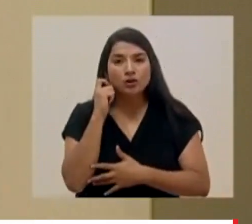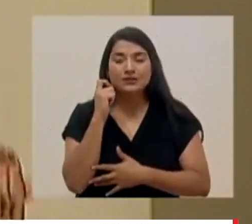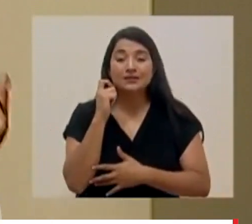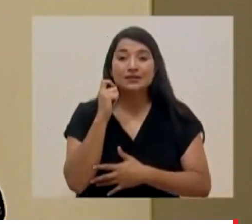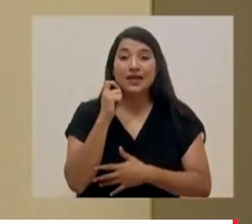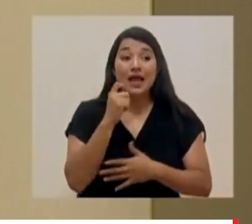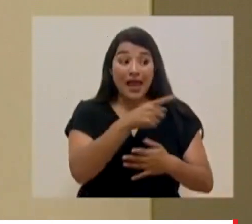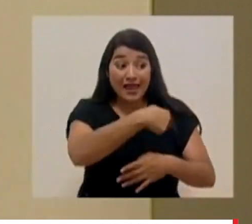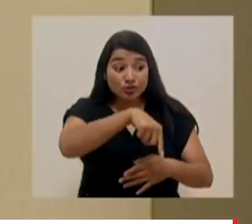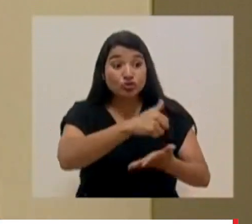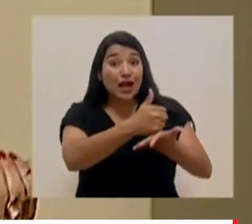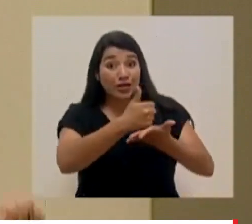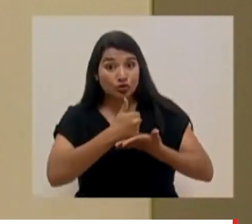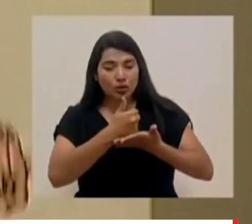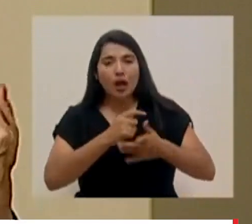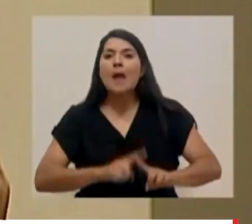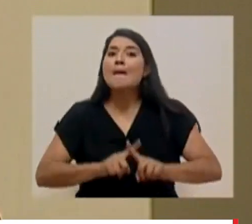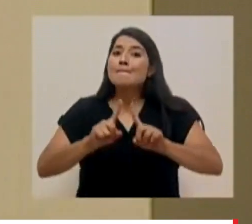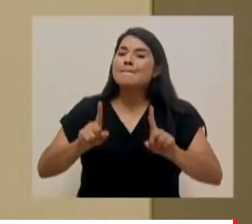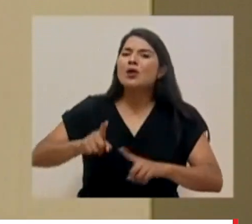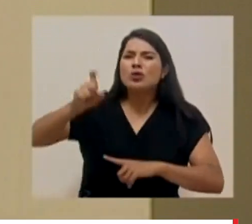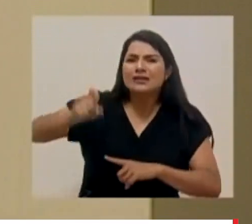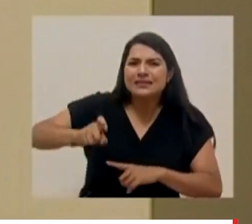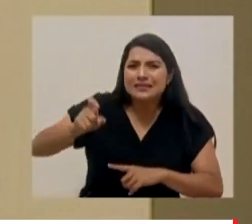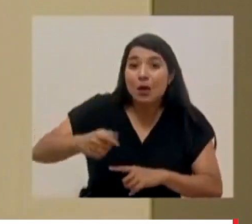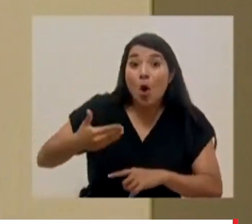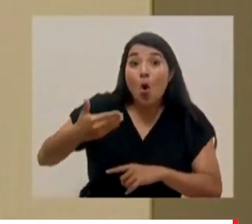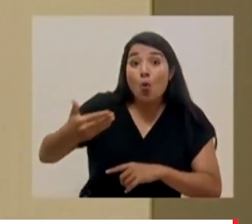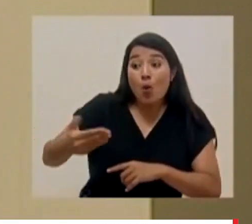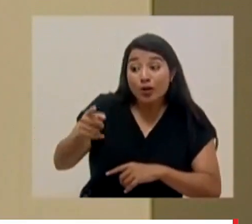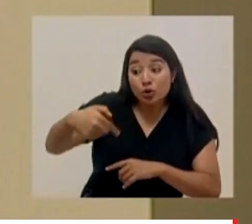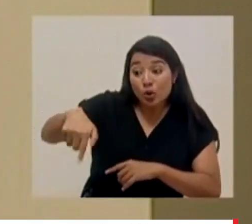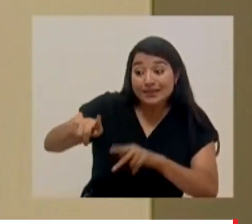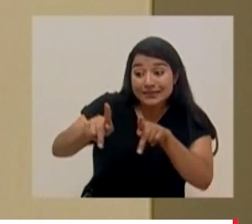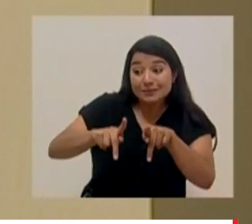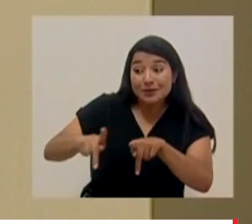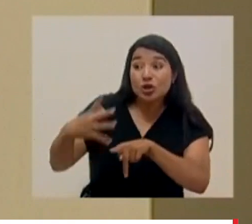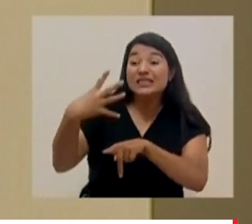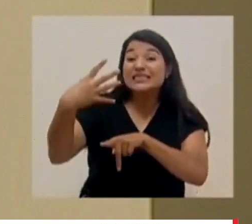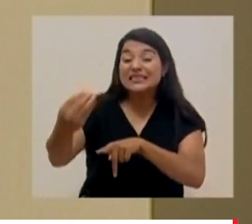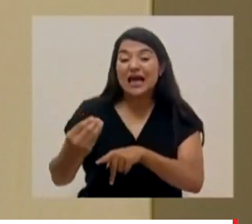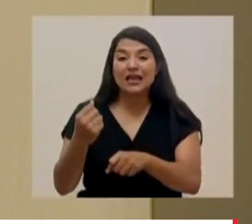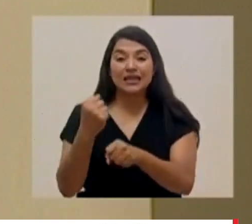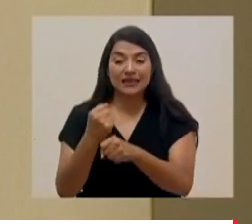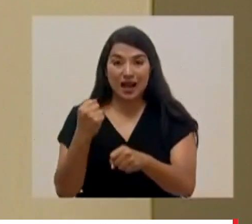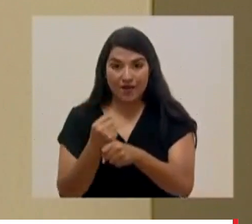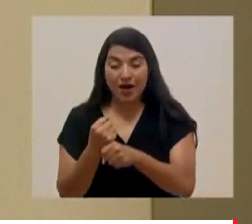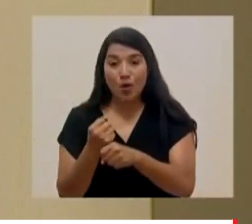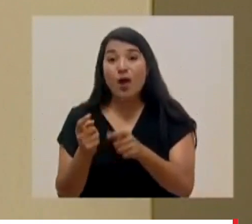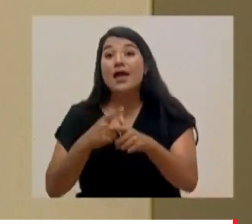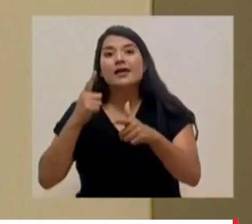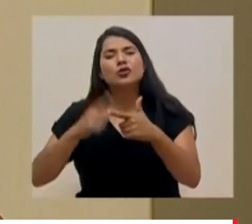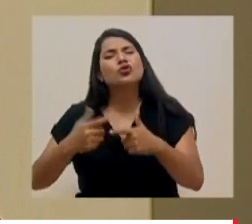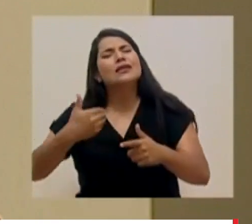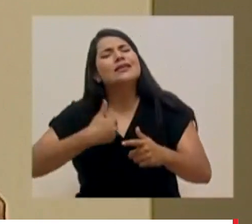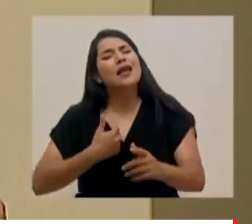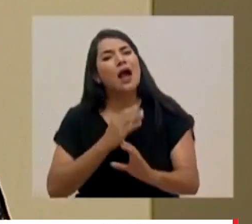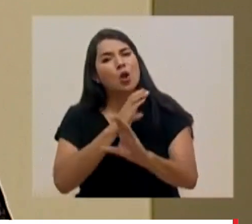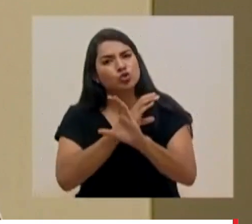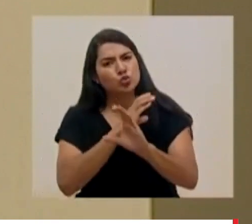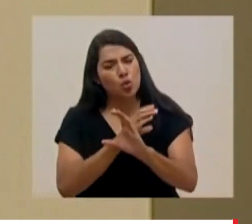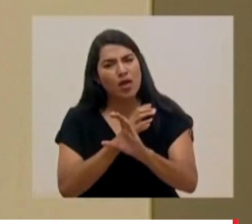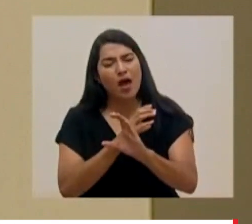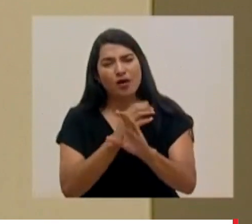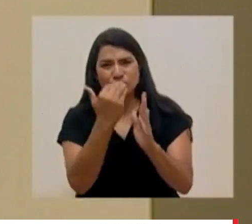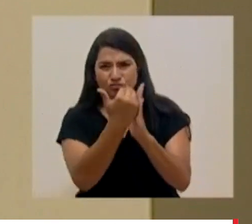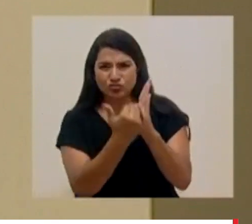contribuyen, pero necesitamos que cuando las personas salgan de sus recintos de trabajo, adopten los protocolos